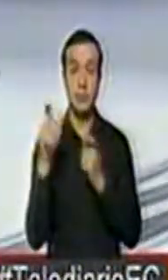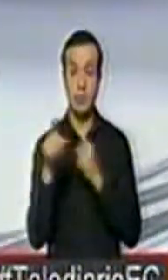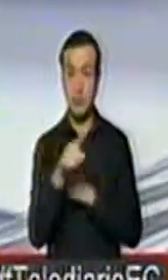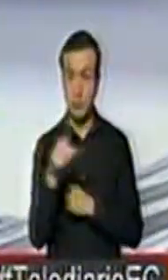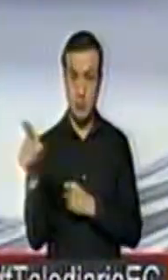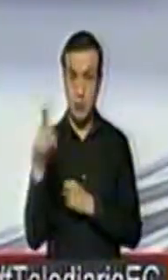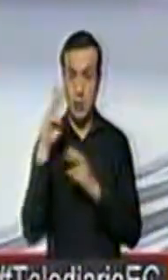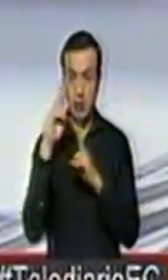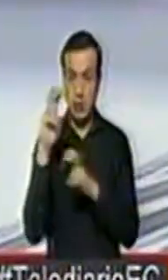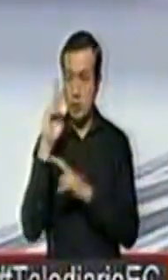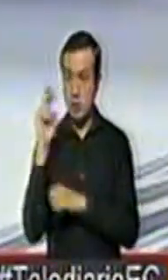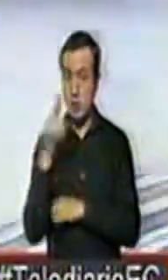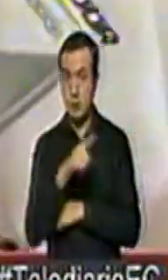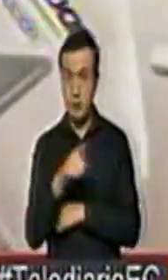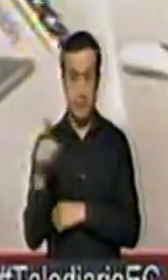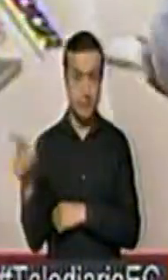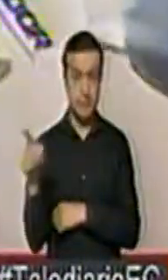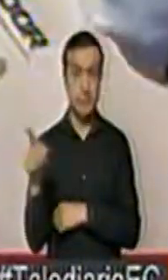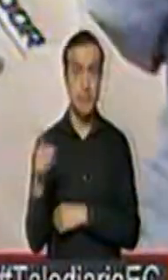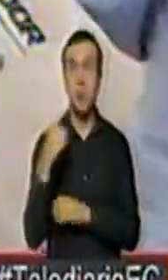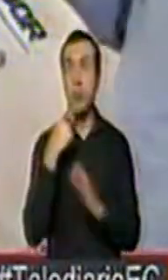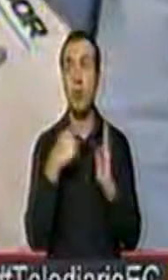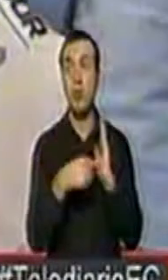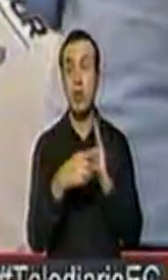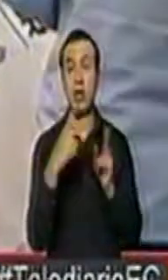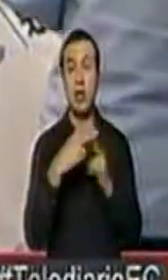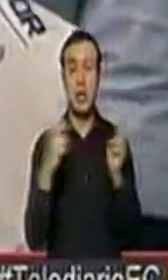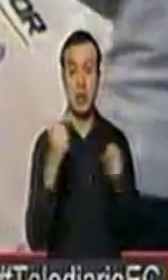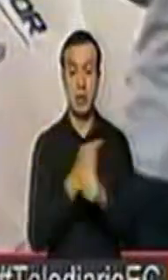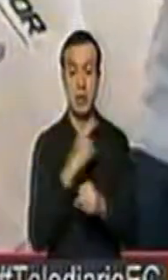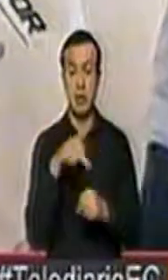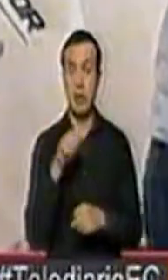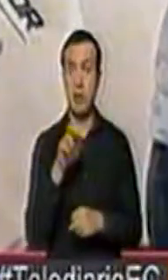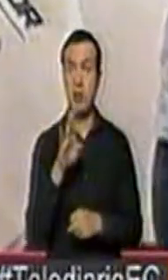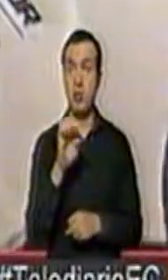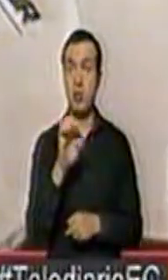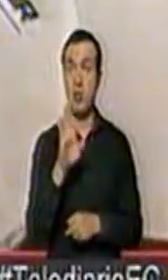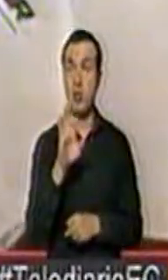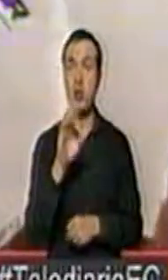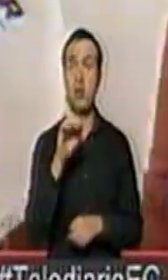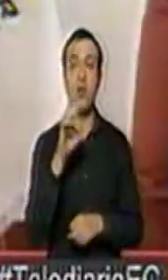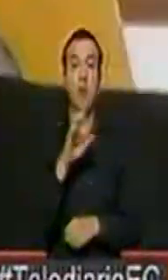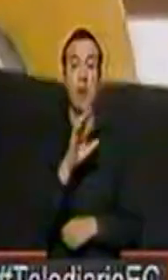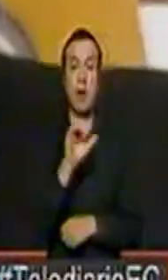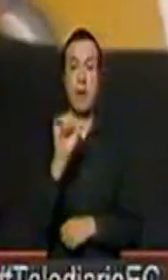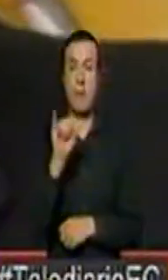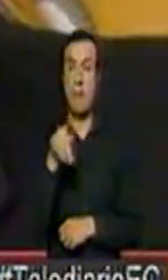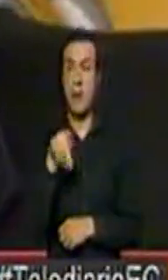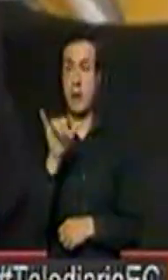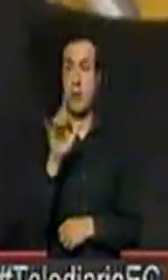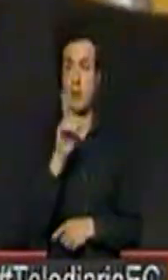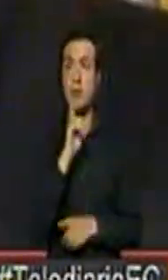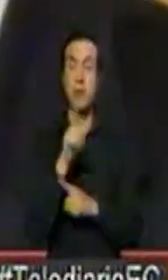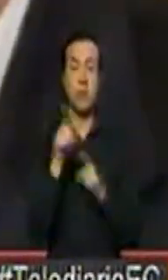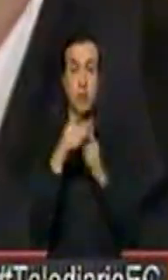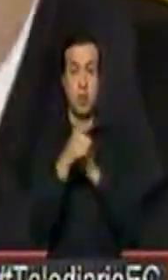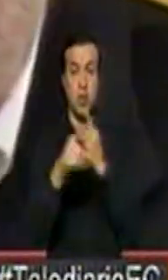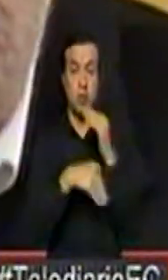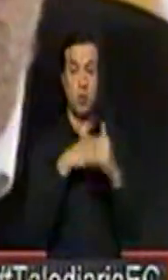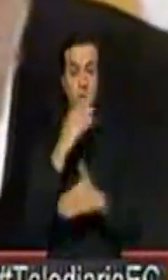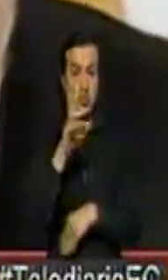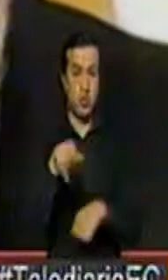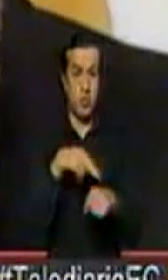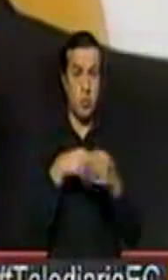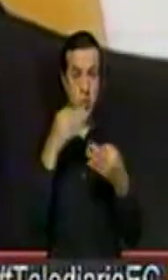también son investigadas por este delito, entre ellas el exgerente de Petroecuador, Carlos Pareja Yanuseli, quienes podrían ir al proceso normal